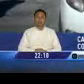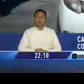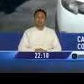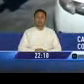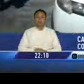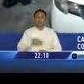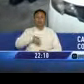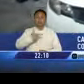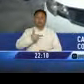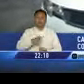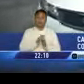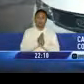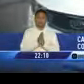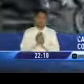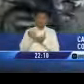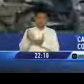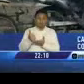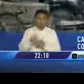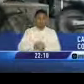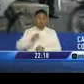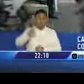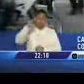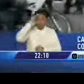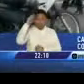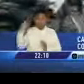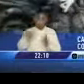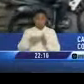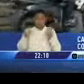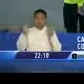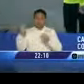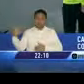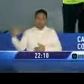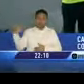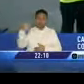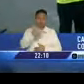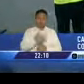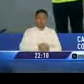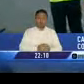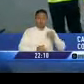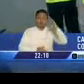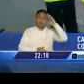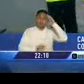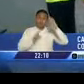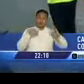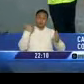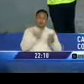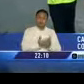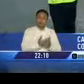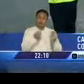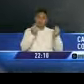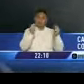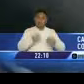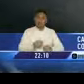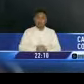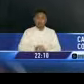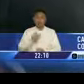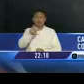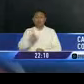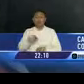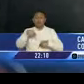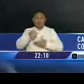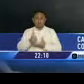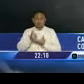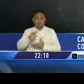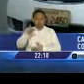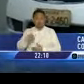Ante el llamado de auxilio, las unidades policiales se activaron de forma inmediata. Los uniformados llegaron al sitio en pocos minutos. Unos se quedaron prestando ayuda